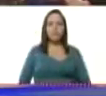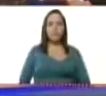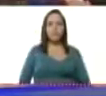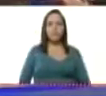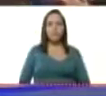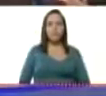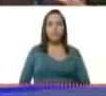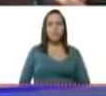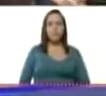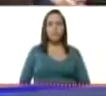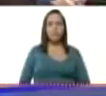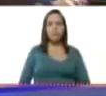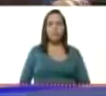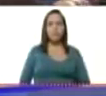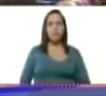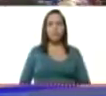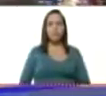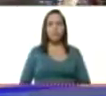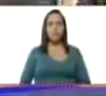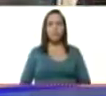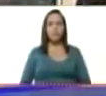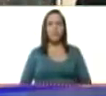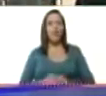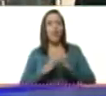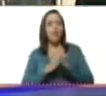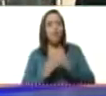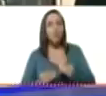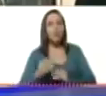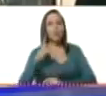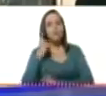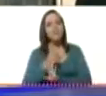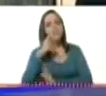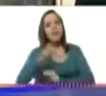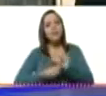Todo esto nos debe hacer reflexionar.